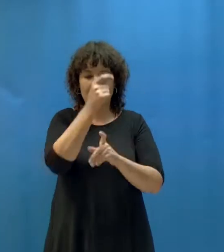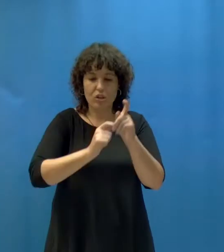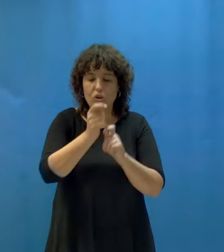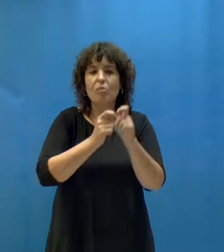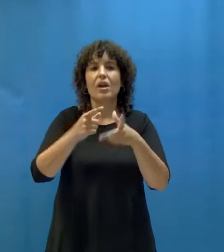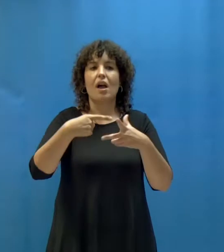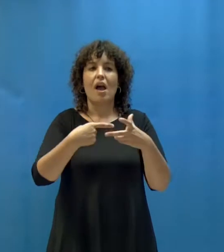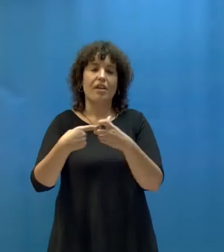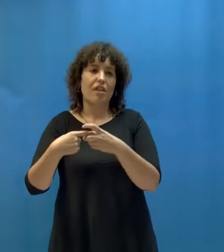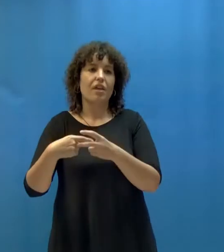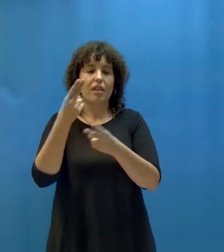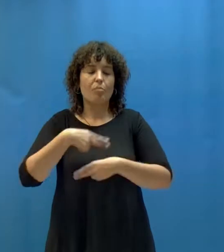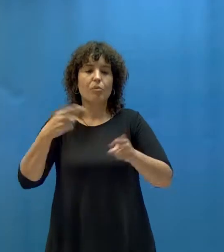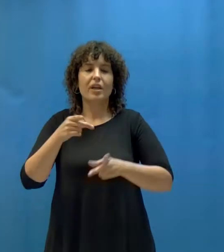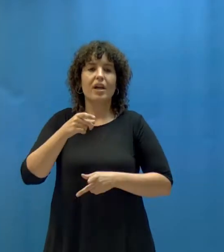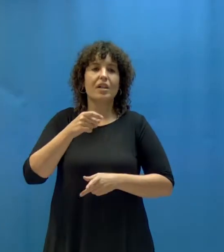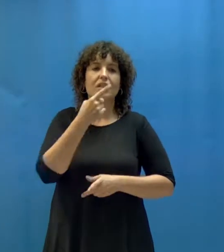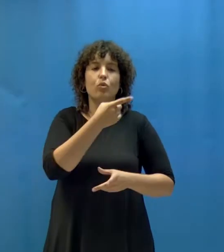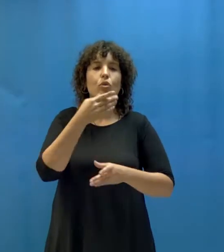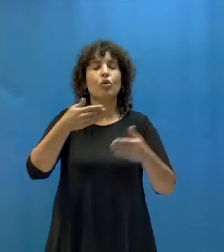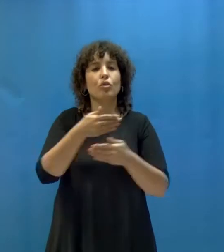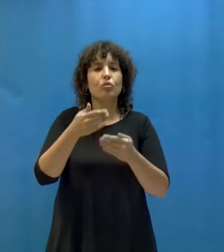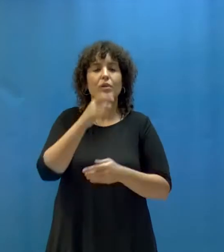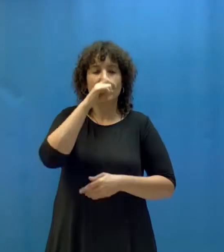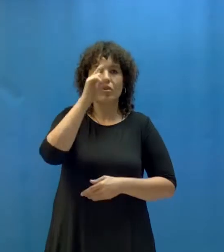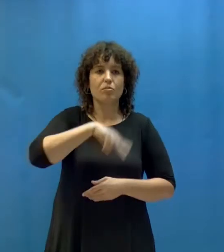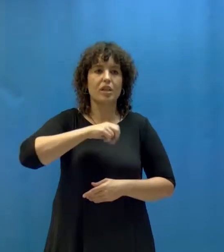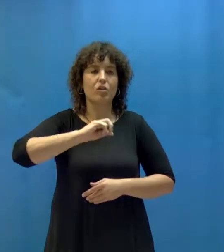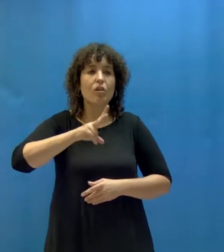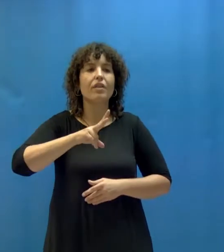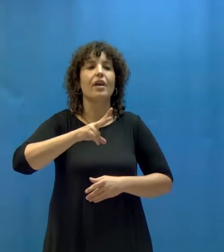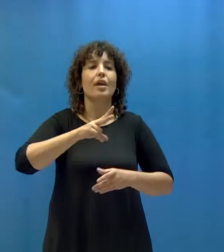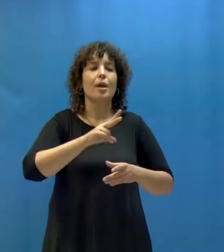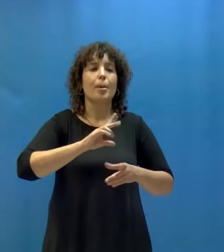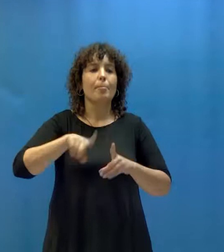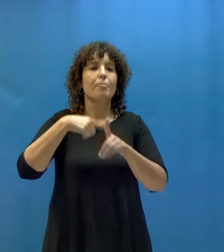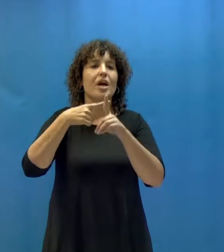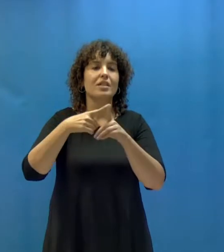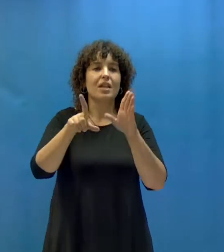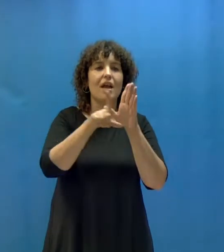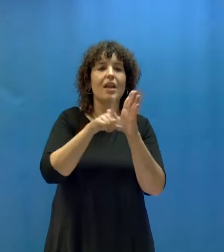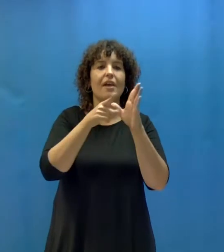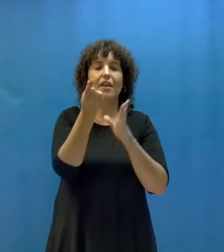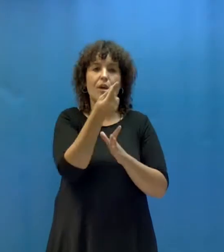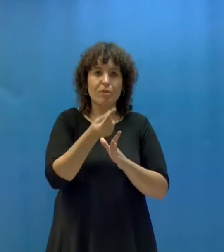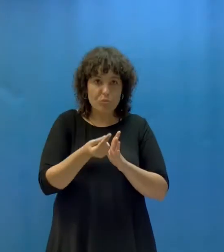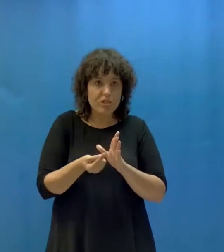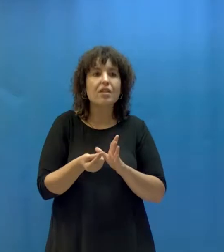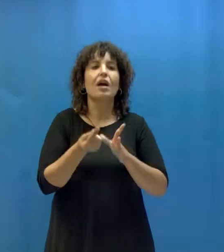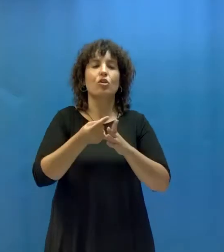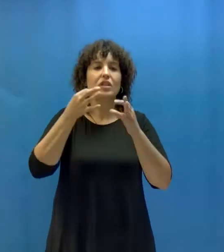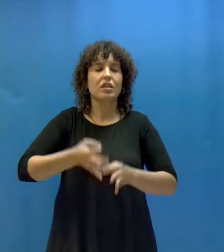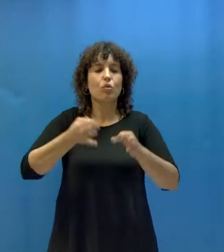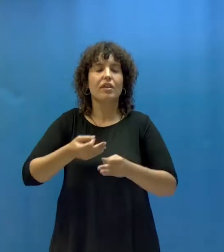Administraciones Públicas del 1 de octubre de 2012 y de acuerdo con lo previsto en la Ley de Estabilidad Presupuestaria Orgánica de Estabilidad Presupuestaria y Sostenibilidad